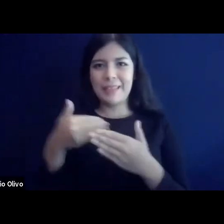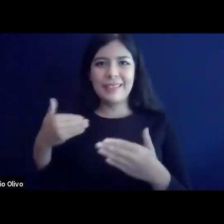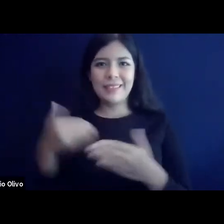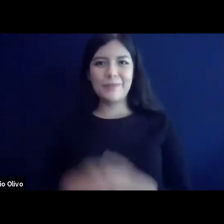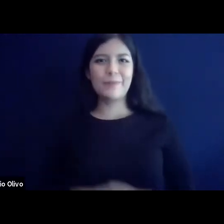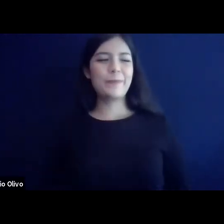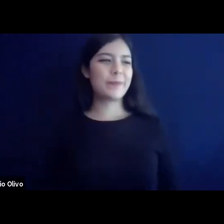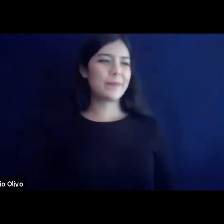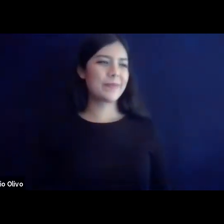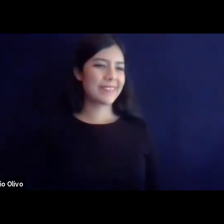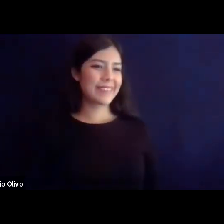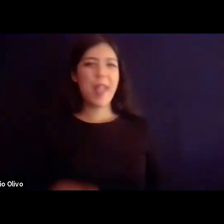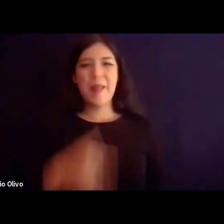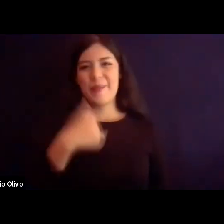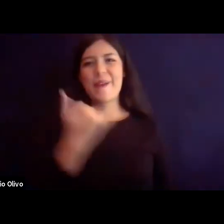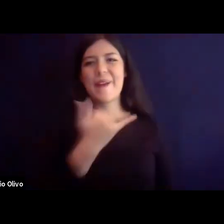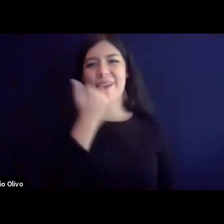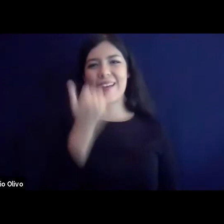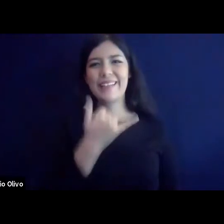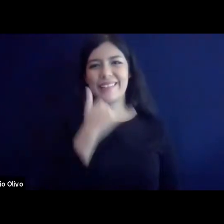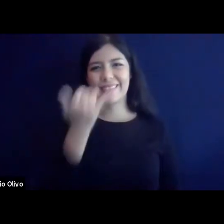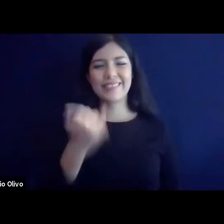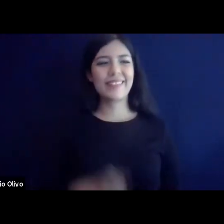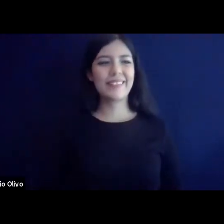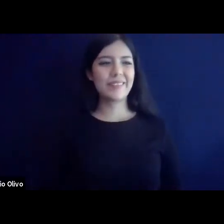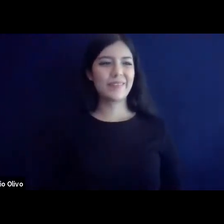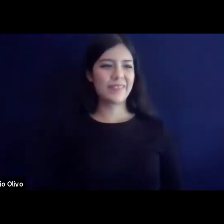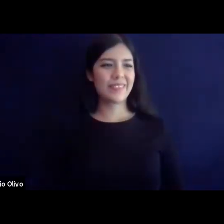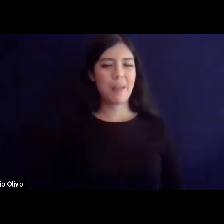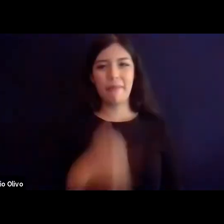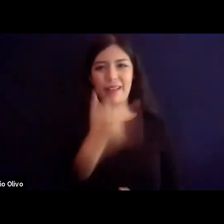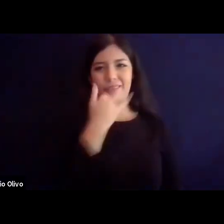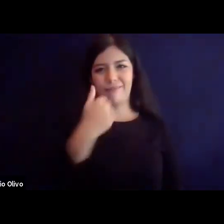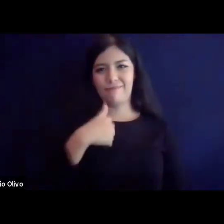la grabación. Maestro me dijo que no se iba a grabar, ¿no? Pero bueno,